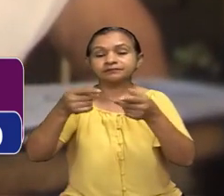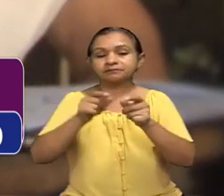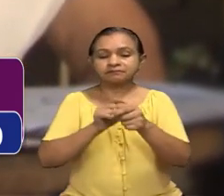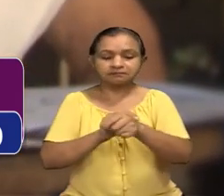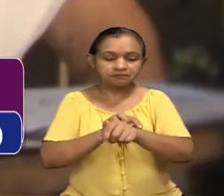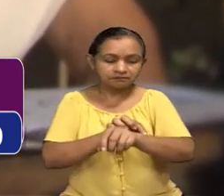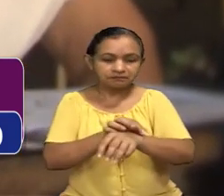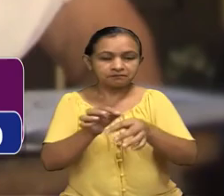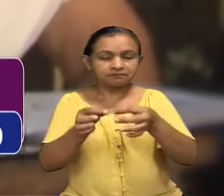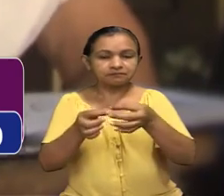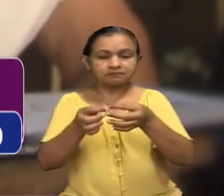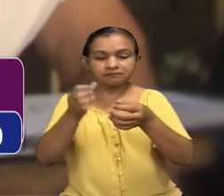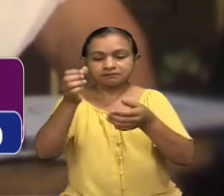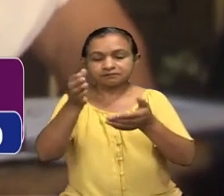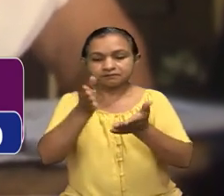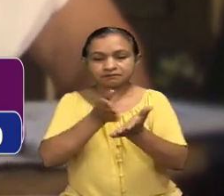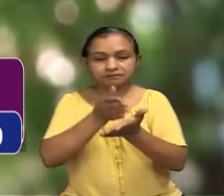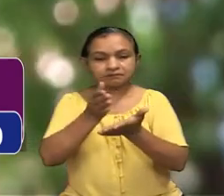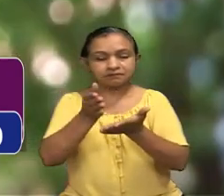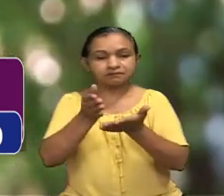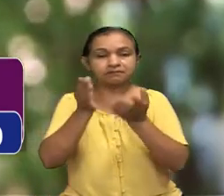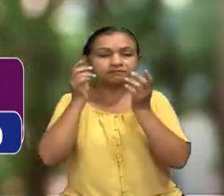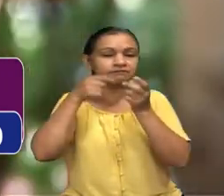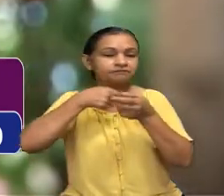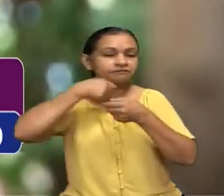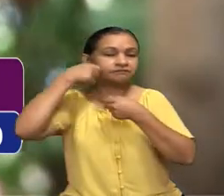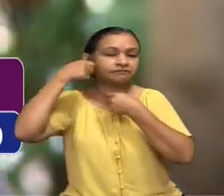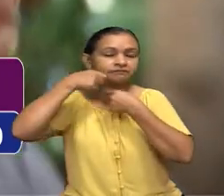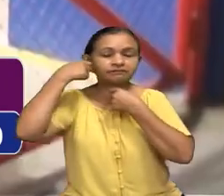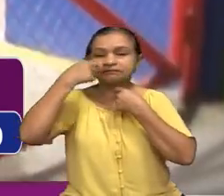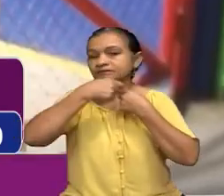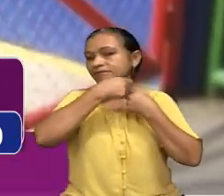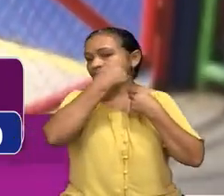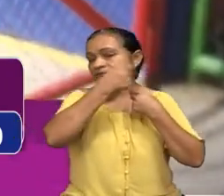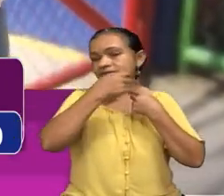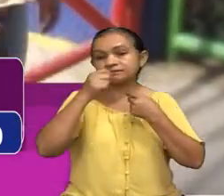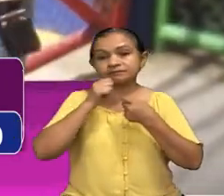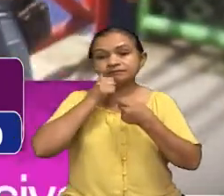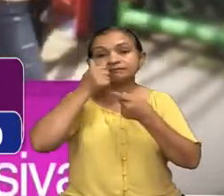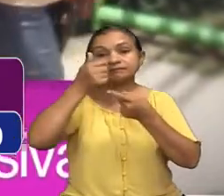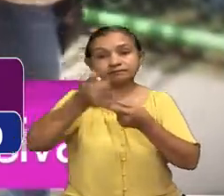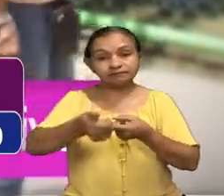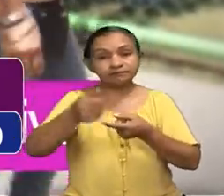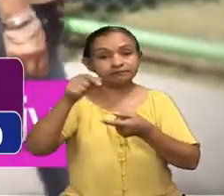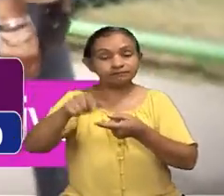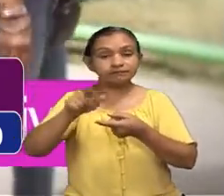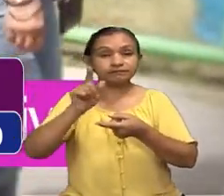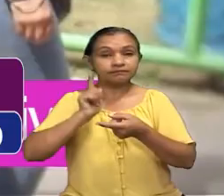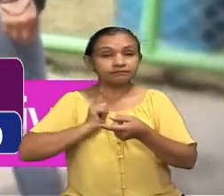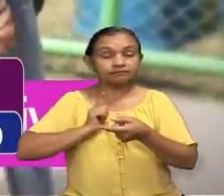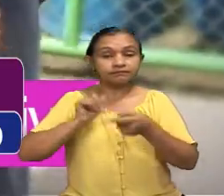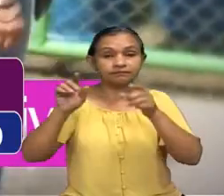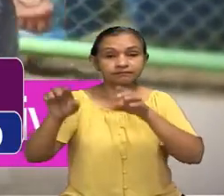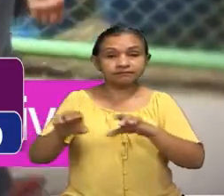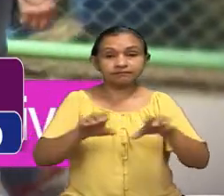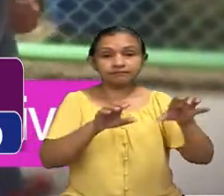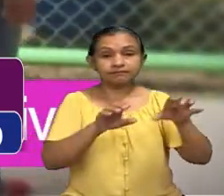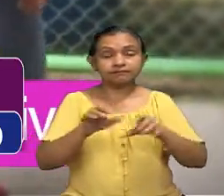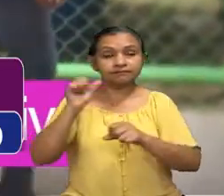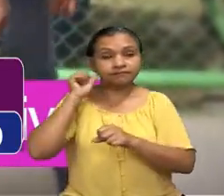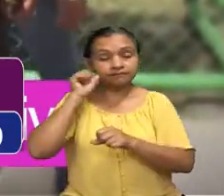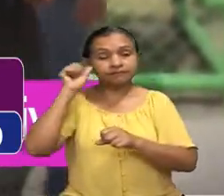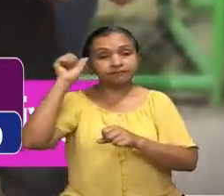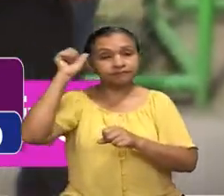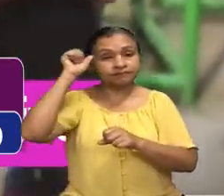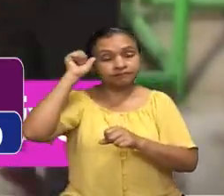bisutería, de repostería, de barbería. Casualmente el día de mañana vamos a tener una actividad con los adultos